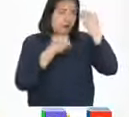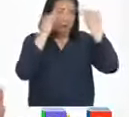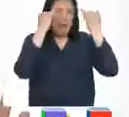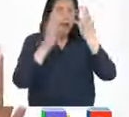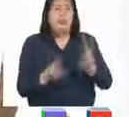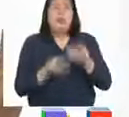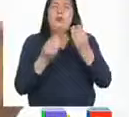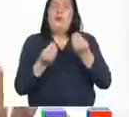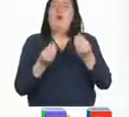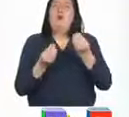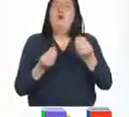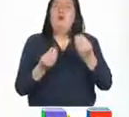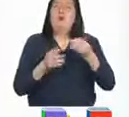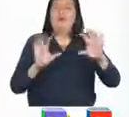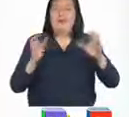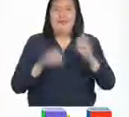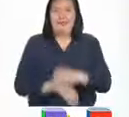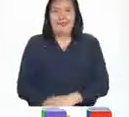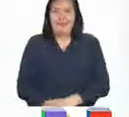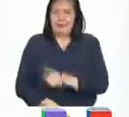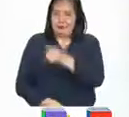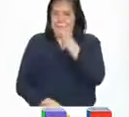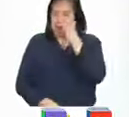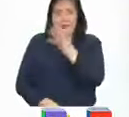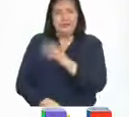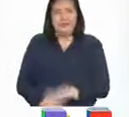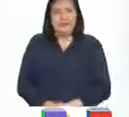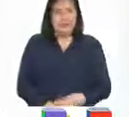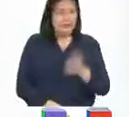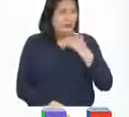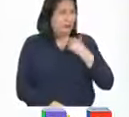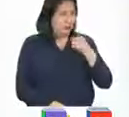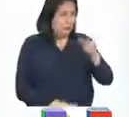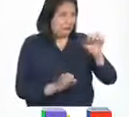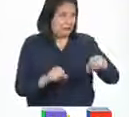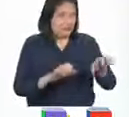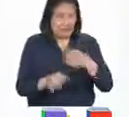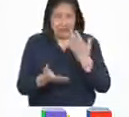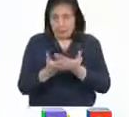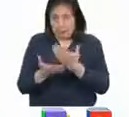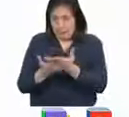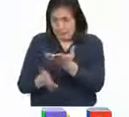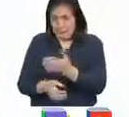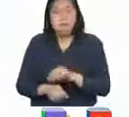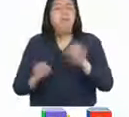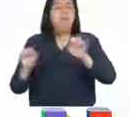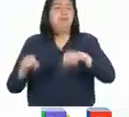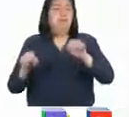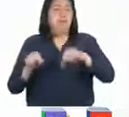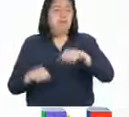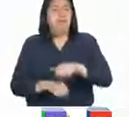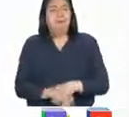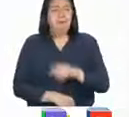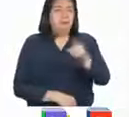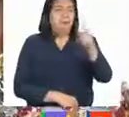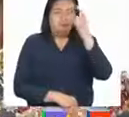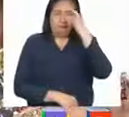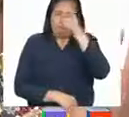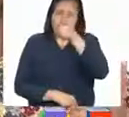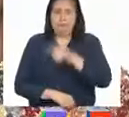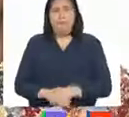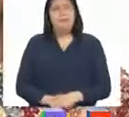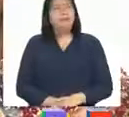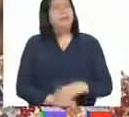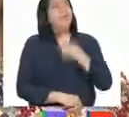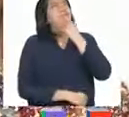imaginar cómo sería ese salón, ¿no crees? ¿Te gustaría hacer la prueba? Sí. ¿Qué tienes en mente?